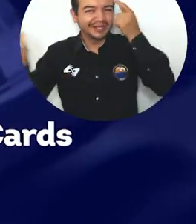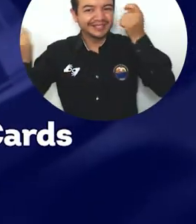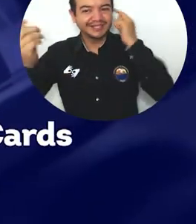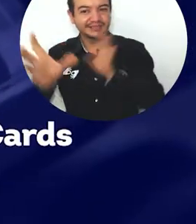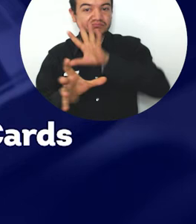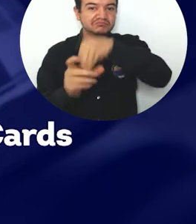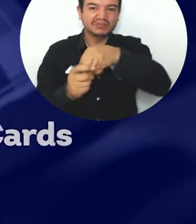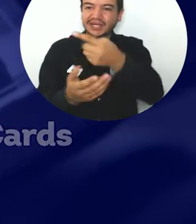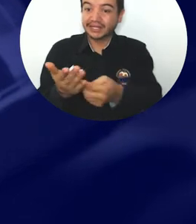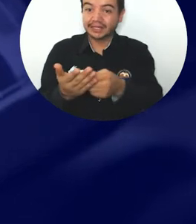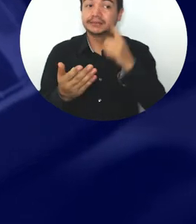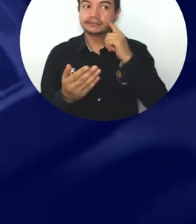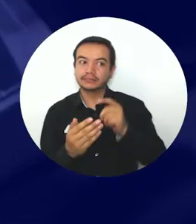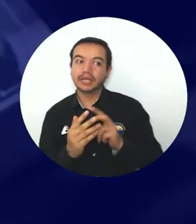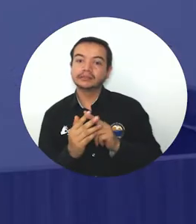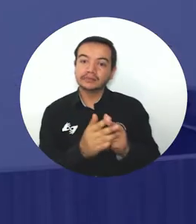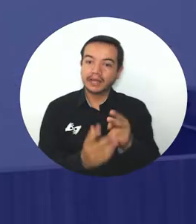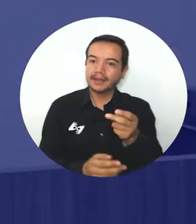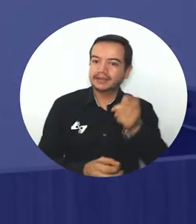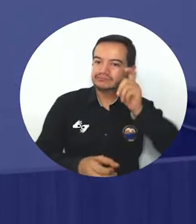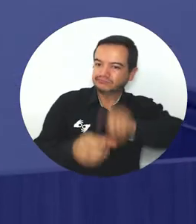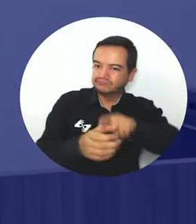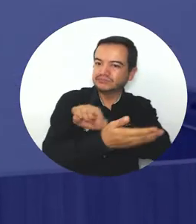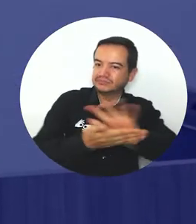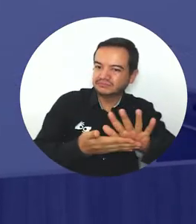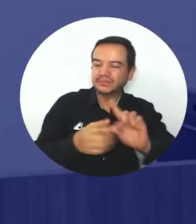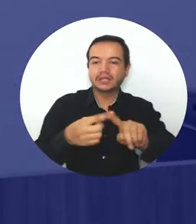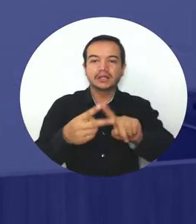que comprende incentivos económicos como becas, descuentos de